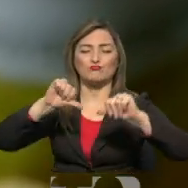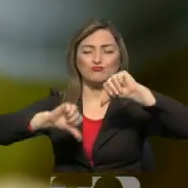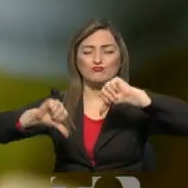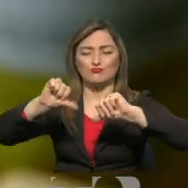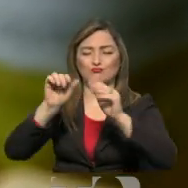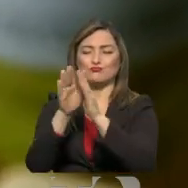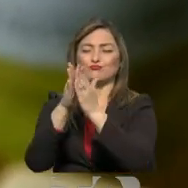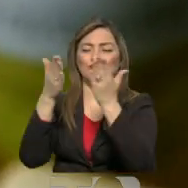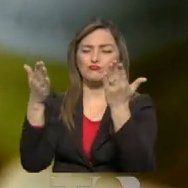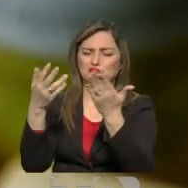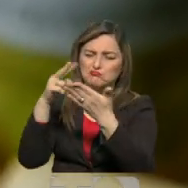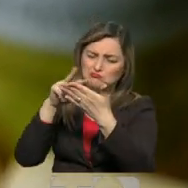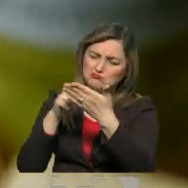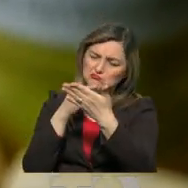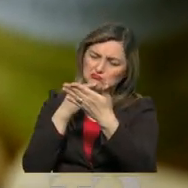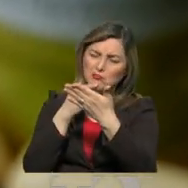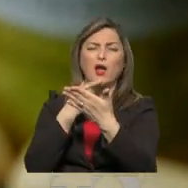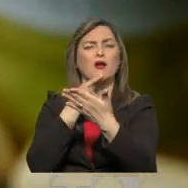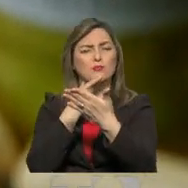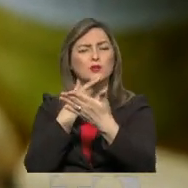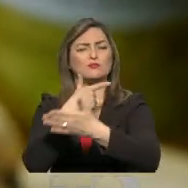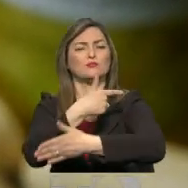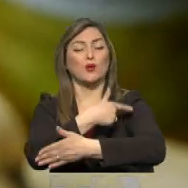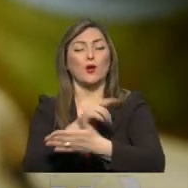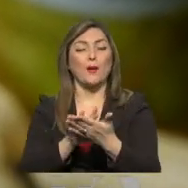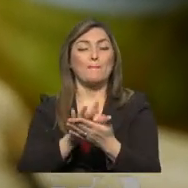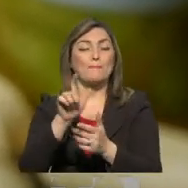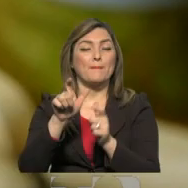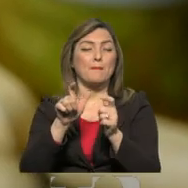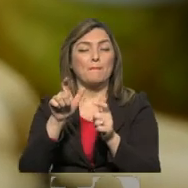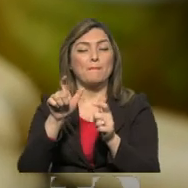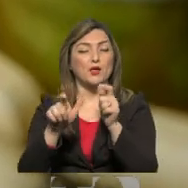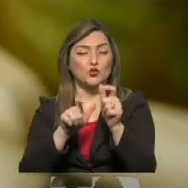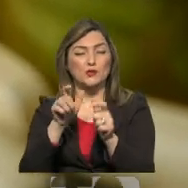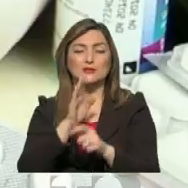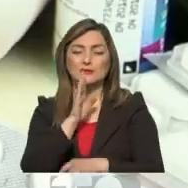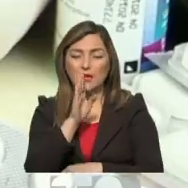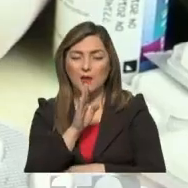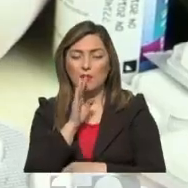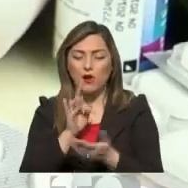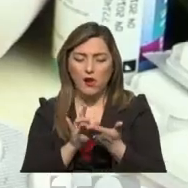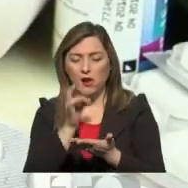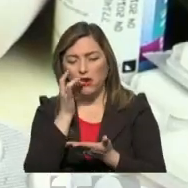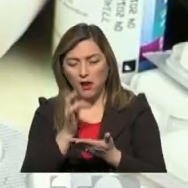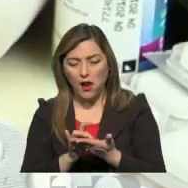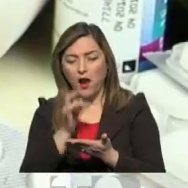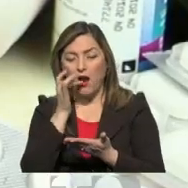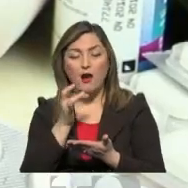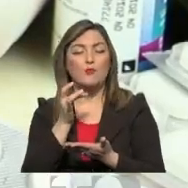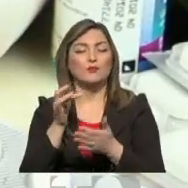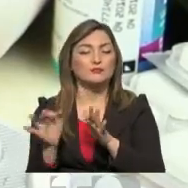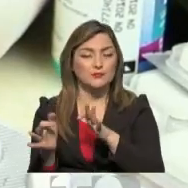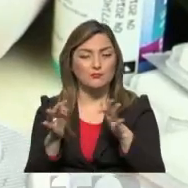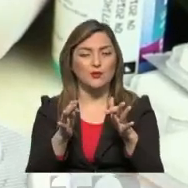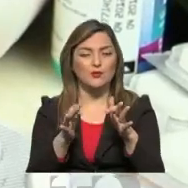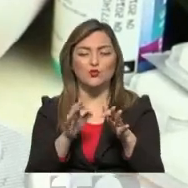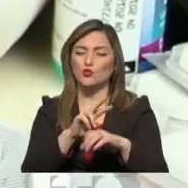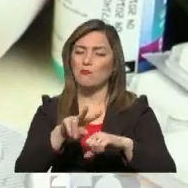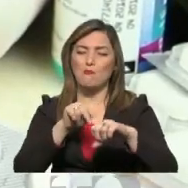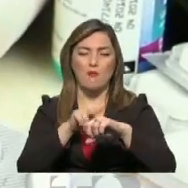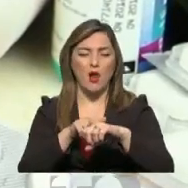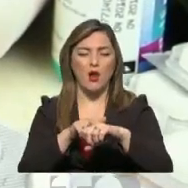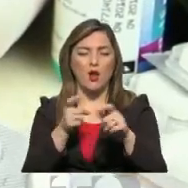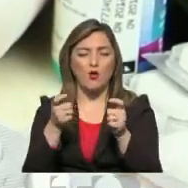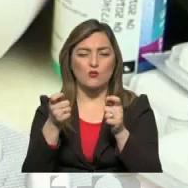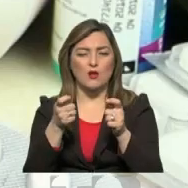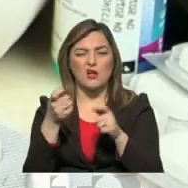publicación demuestra que hasta un tercio de los pacientes que comúnmente y crónicamente toman Metrotexate, un tratamiento habitual para